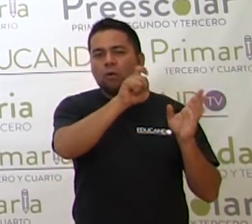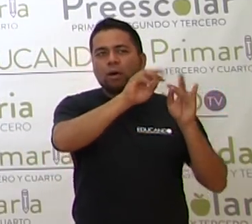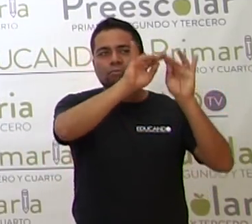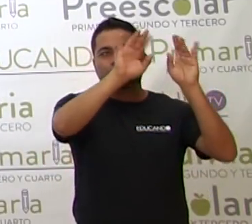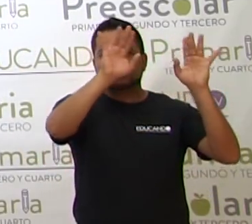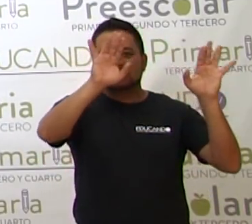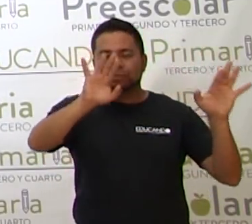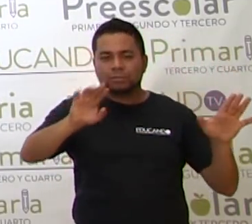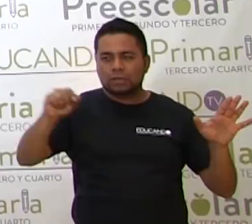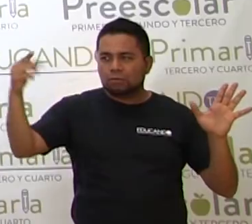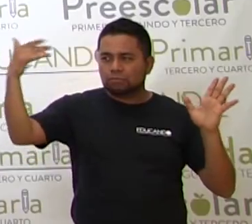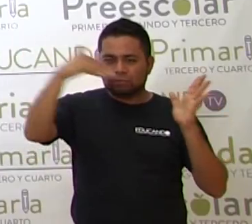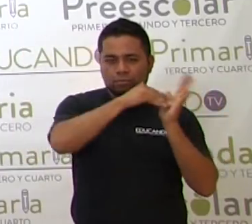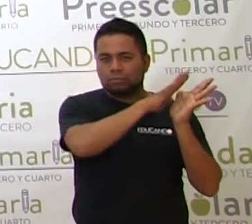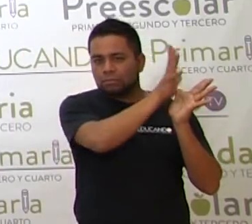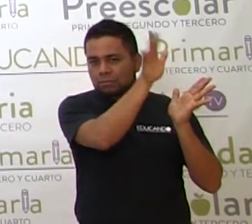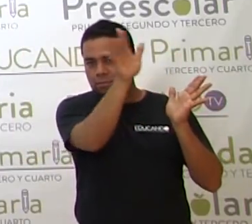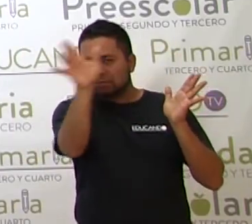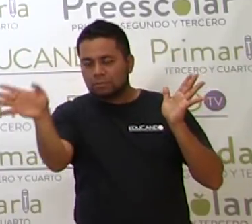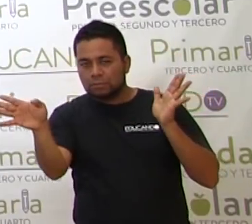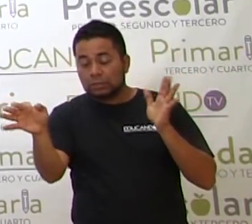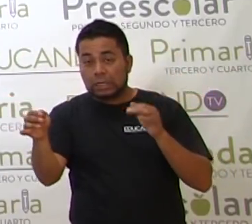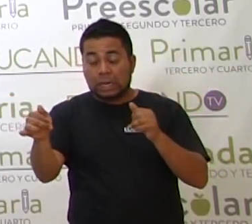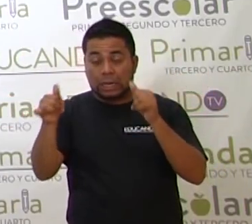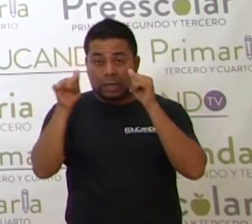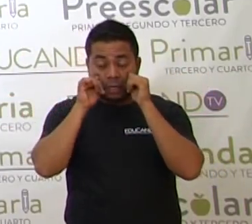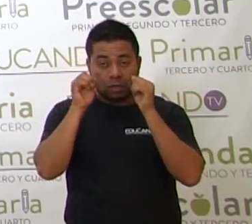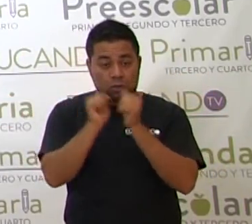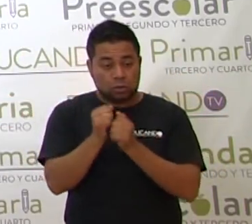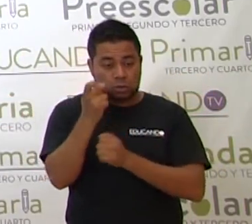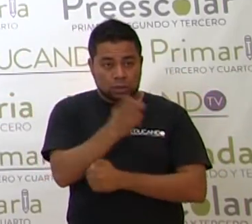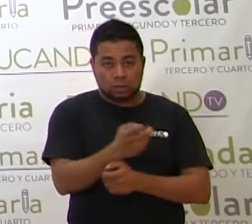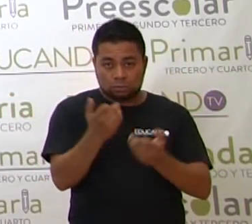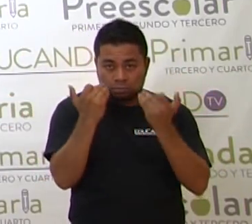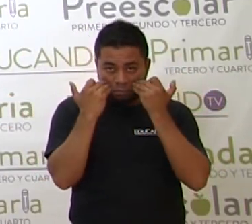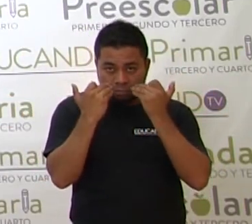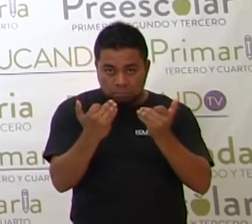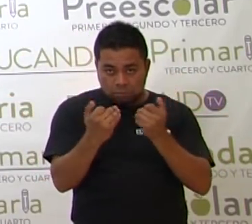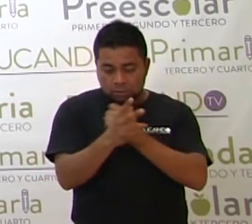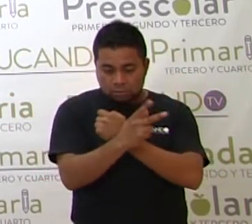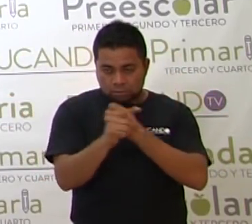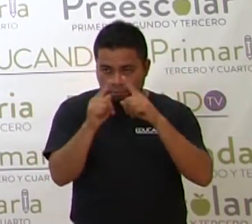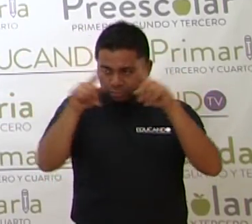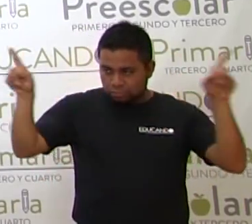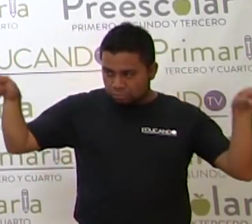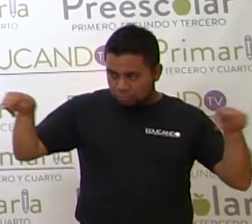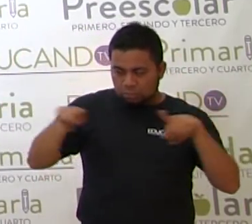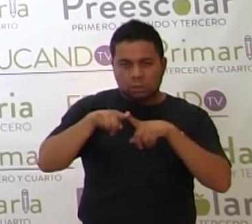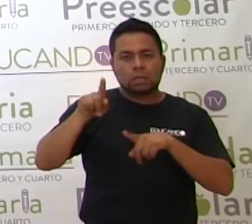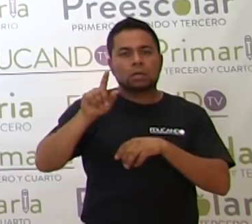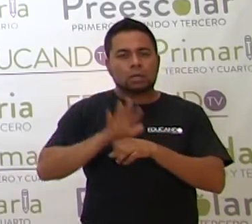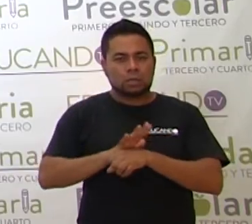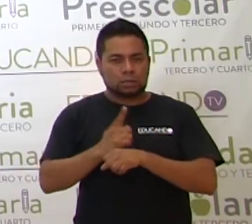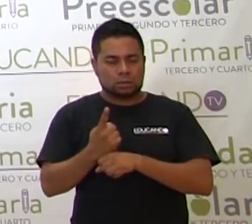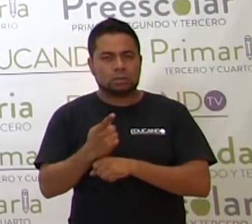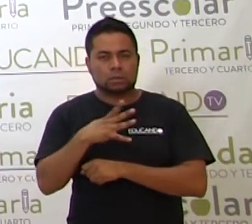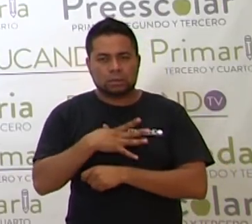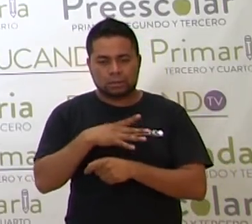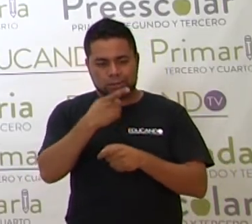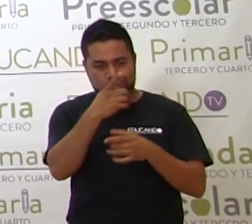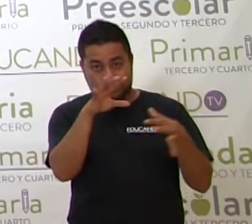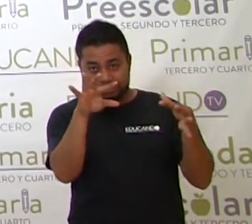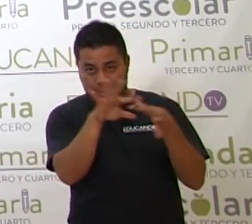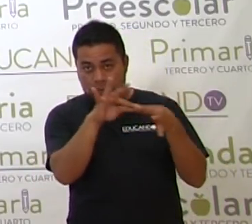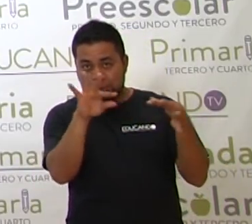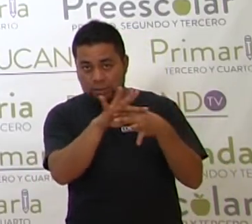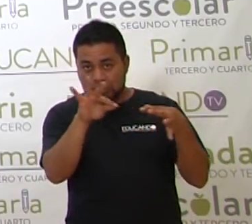pulverizada. Bien. Mucha atención con esto que estás observando en tu pantalla, porque es un tipo de